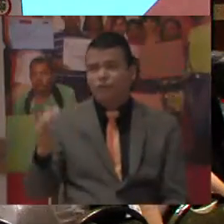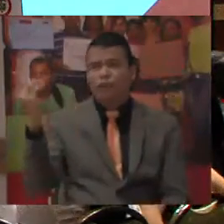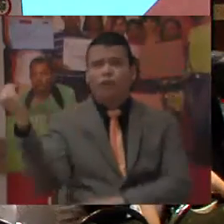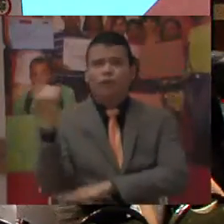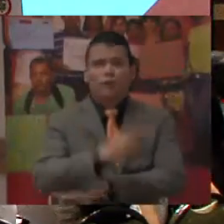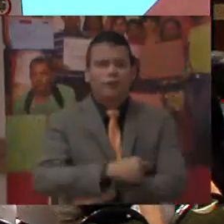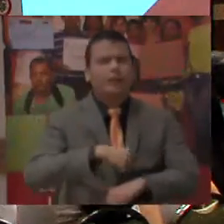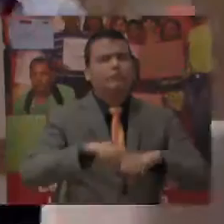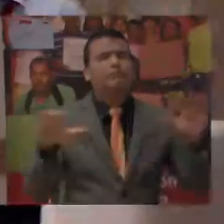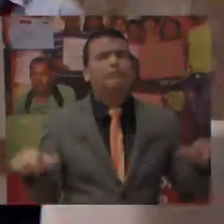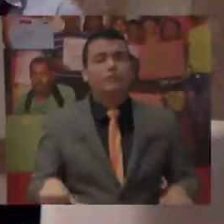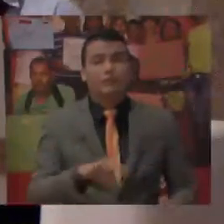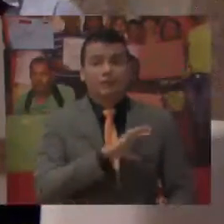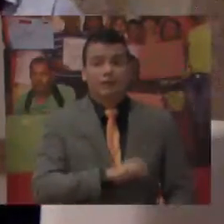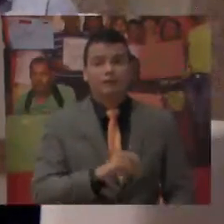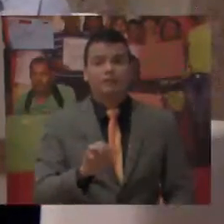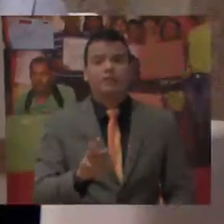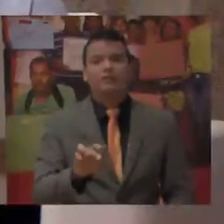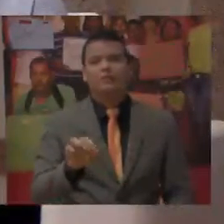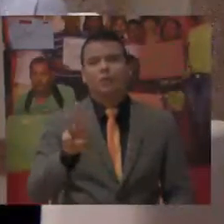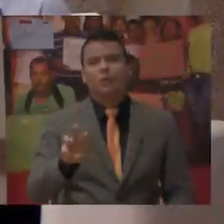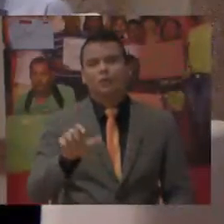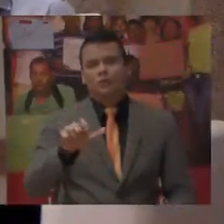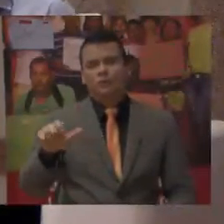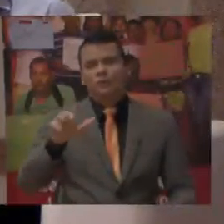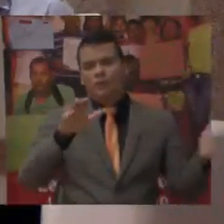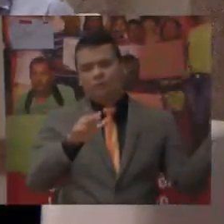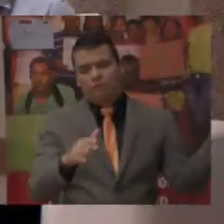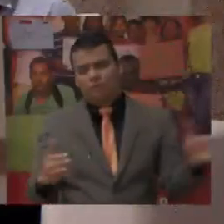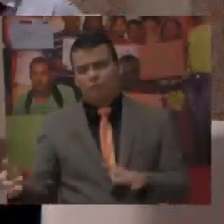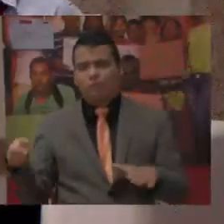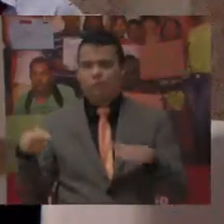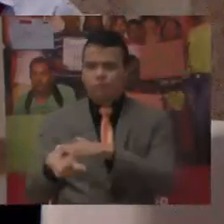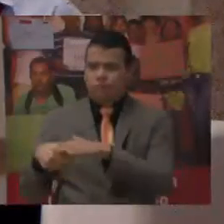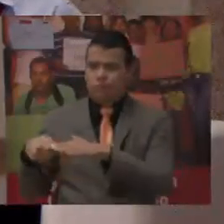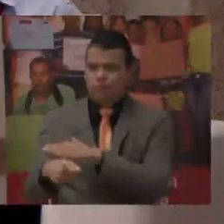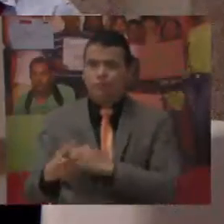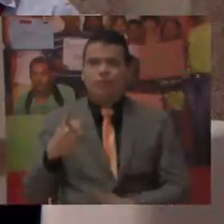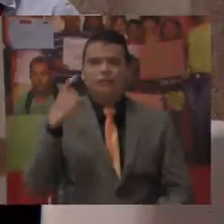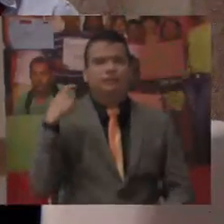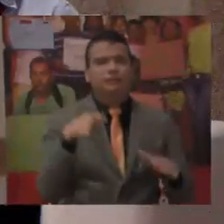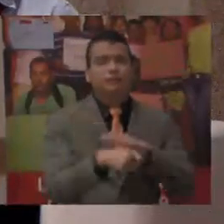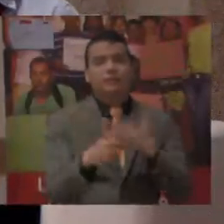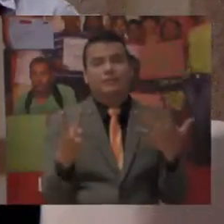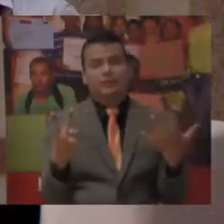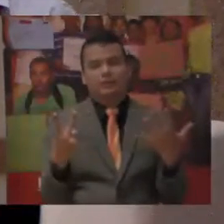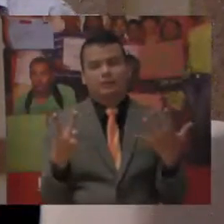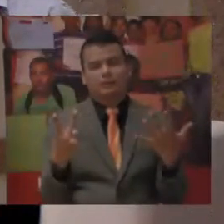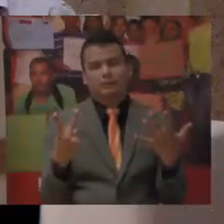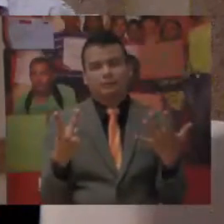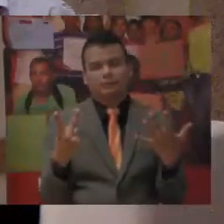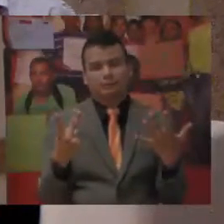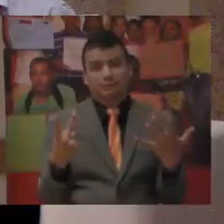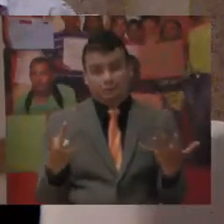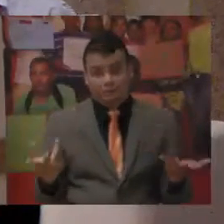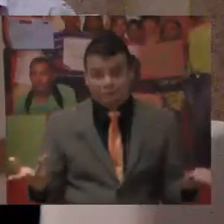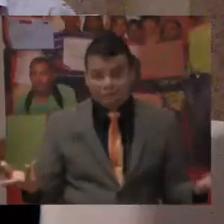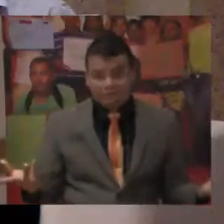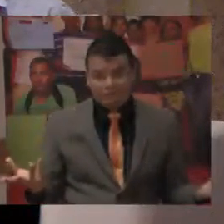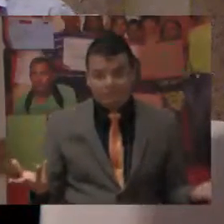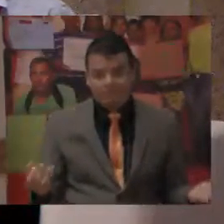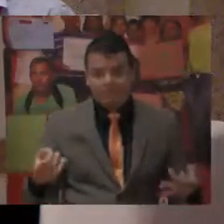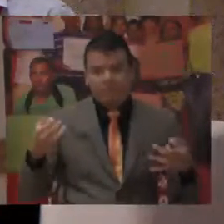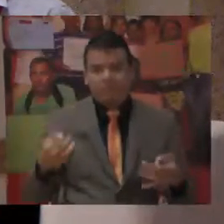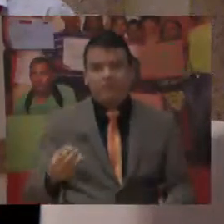eso. Cali tiene 3.8 muertos diarios en promedio. Ayer mataron 7 personas en Cali, es verdad, pero